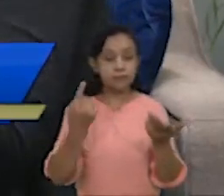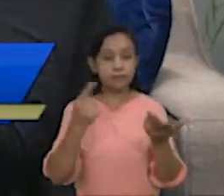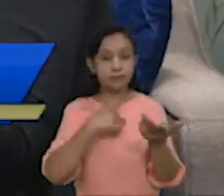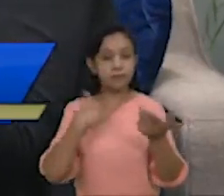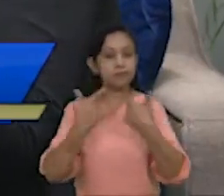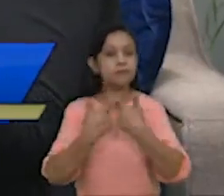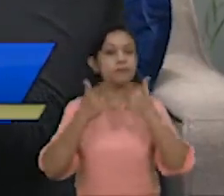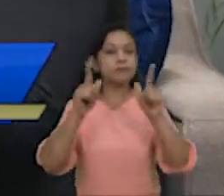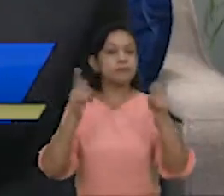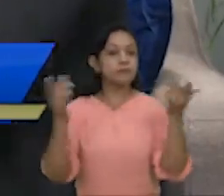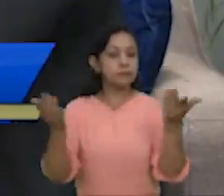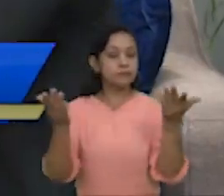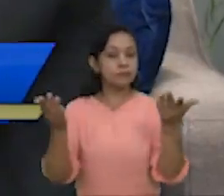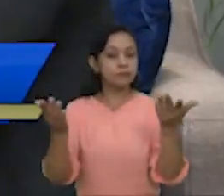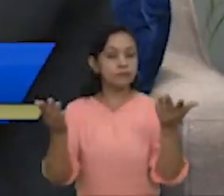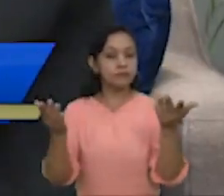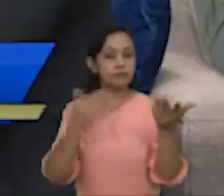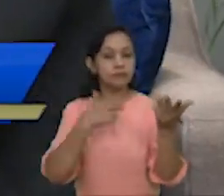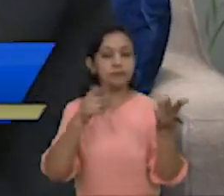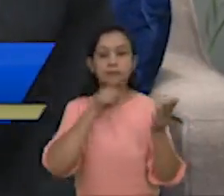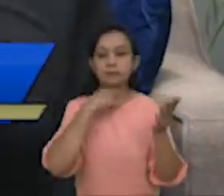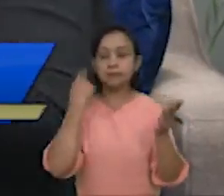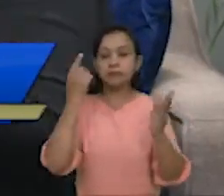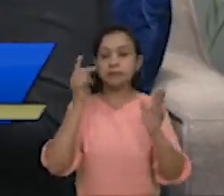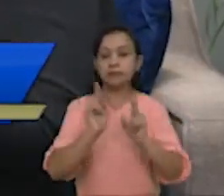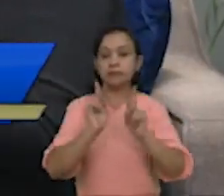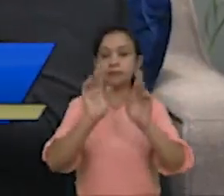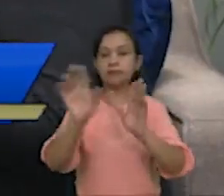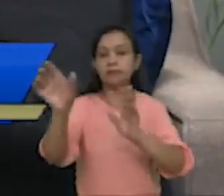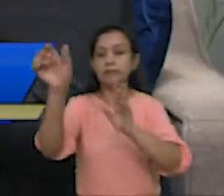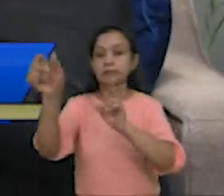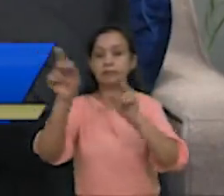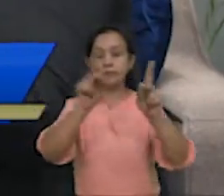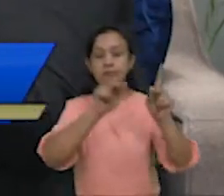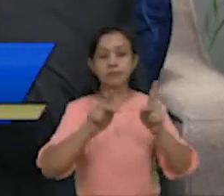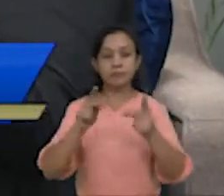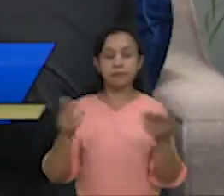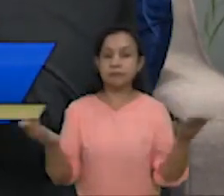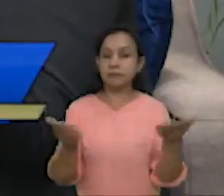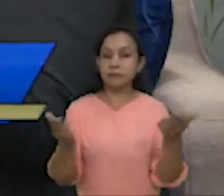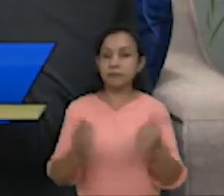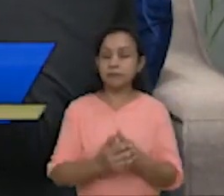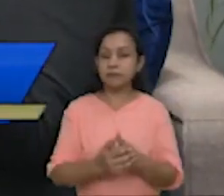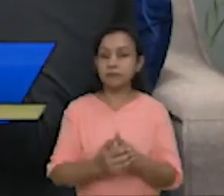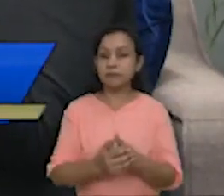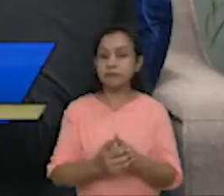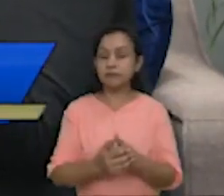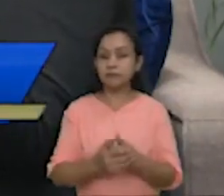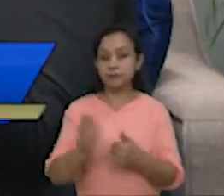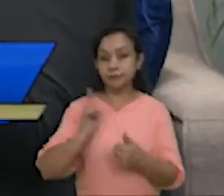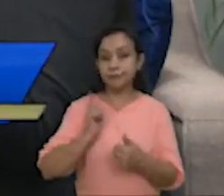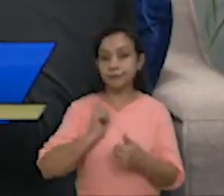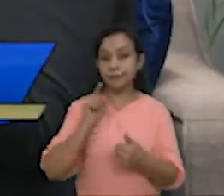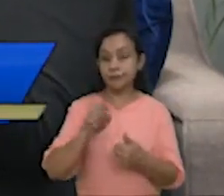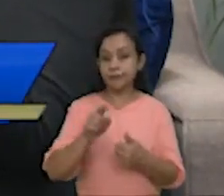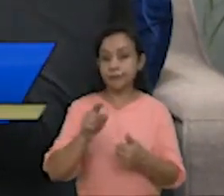la libertad, y menosprecia la realidad particular del resto de la gente. Entonces, hay una, cuando